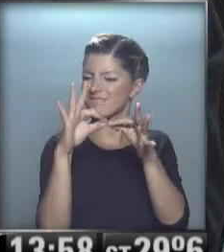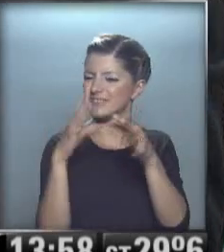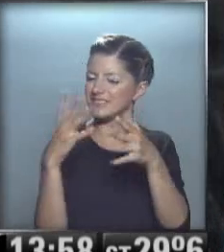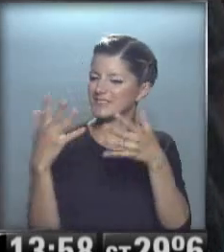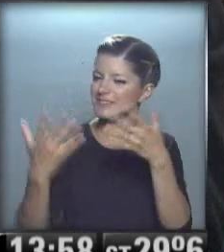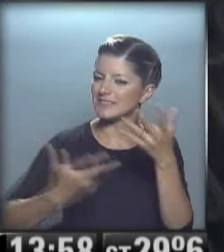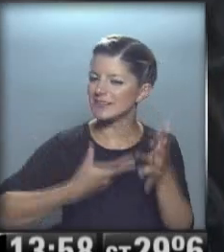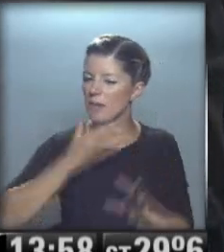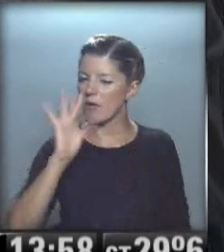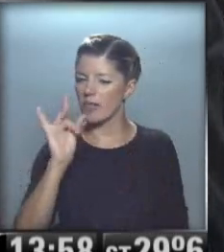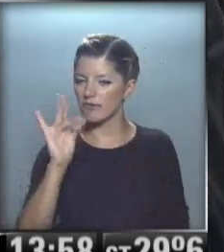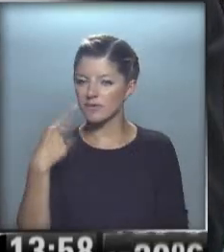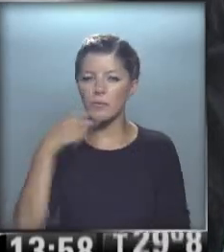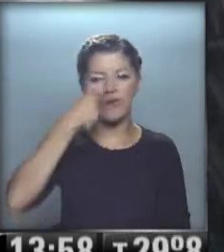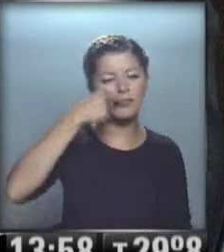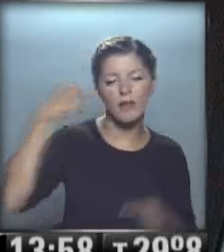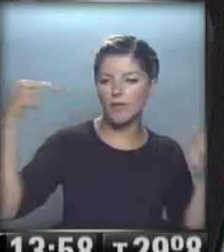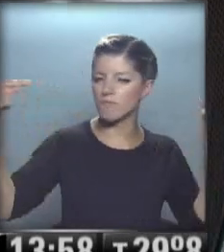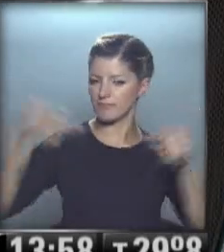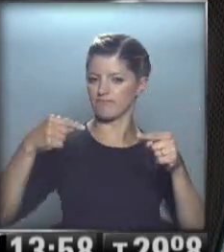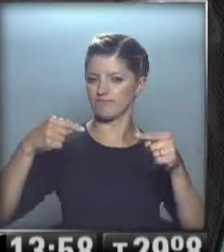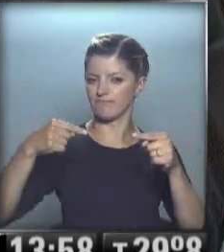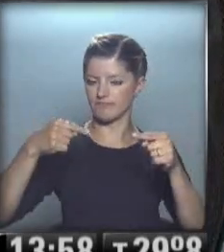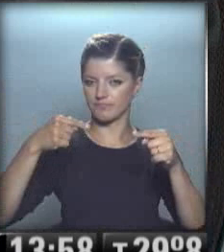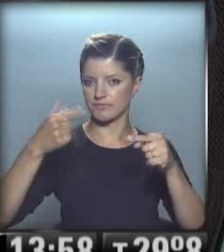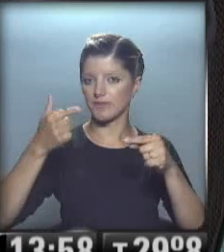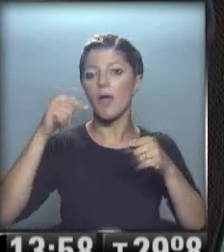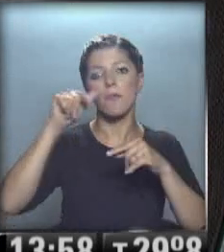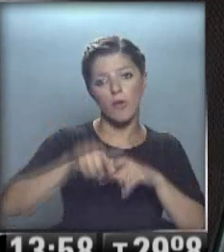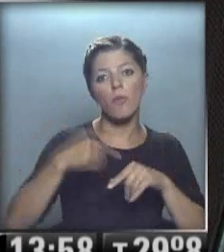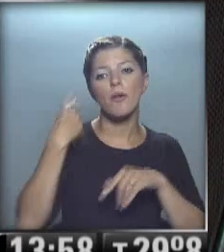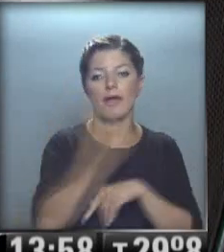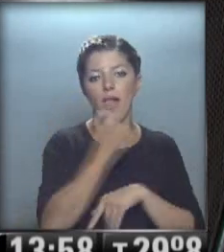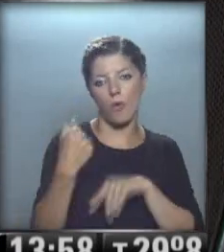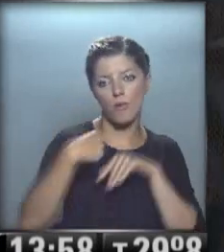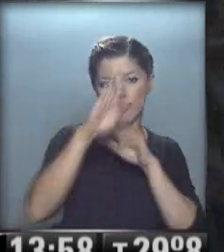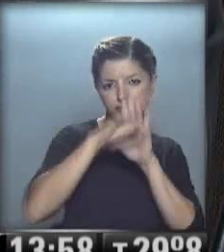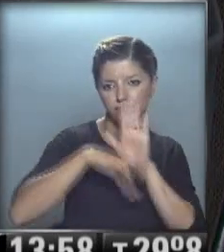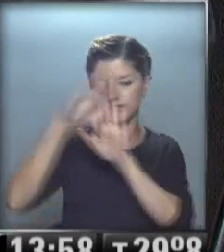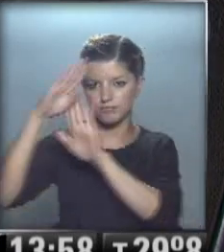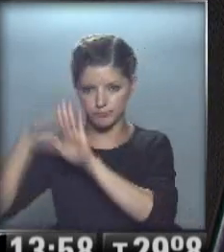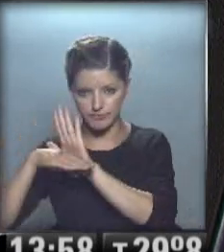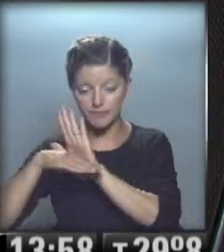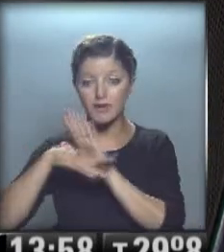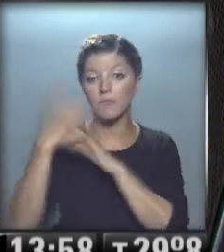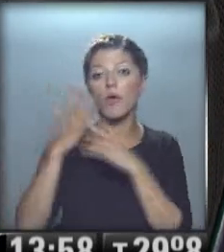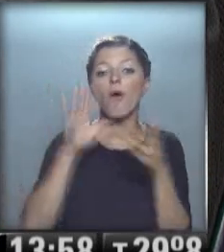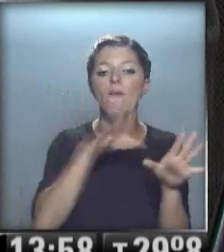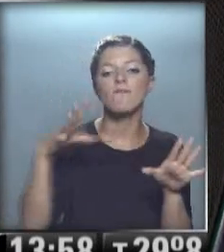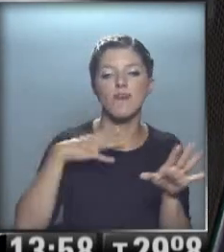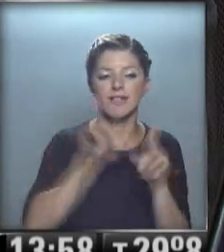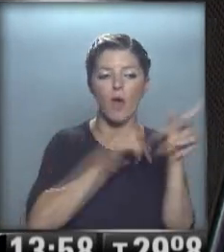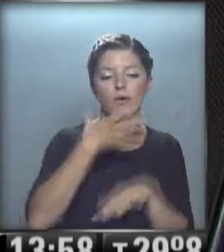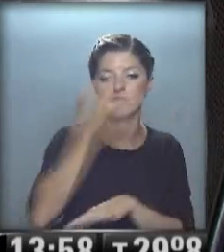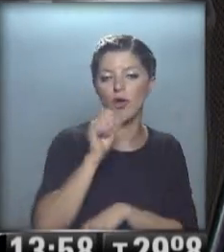hay intereses muy contrapuestos dentro del propio Mercosur. Esto tiene que ver con las definiciones que todavía no se han tomado en el Mercosur como